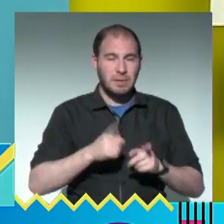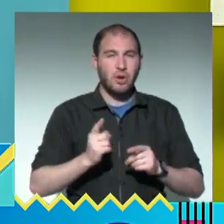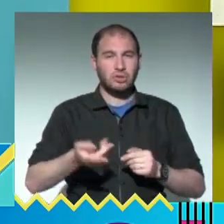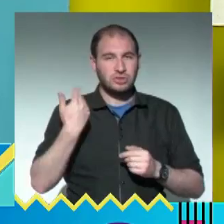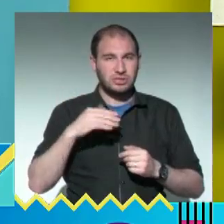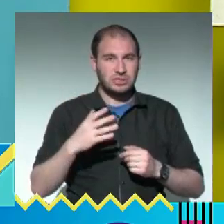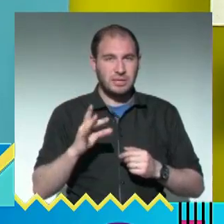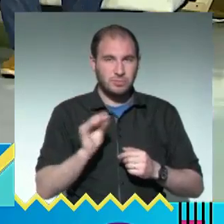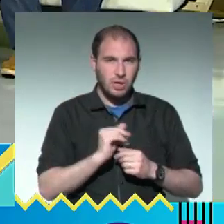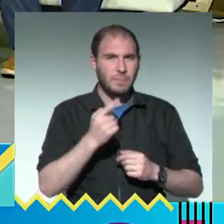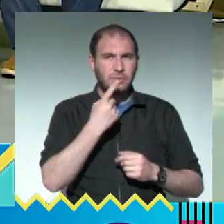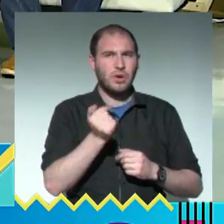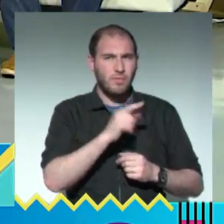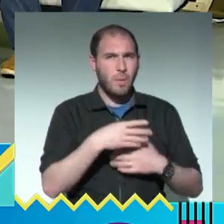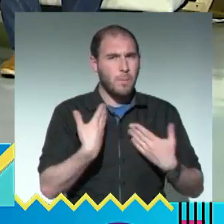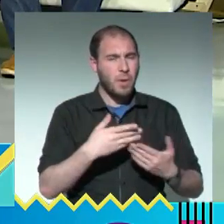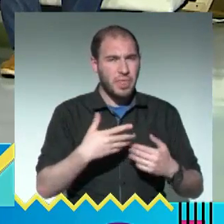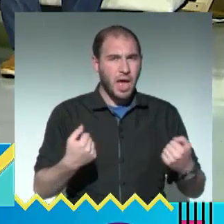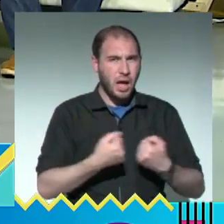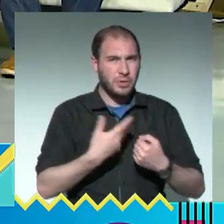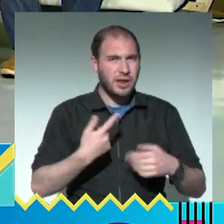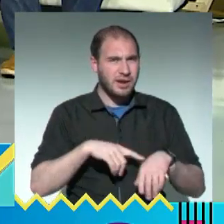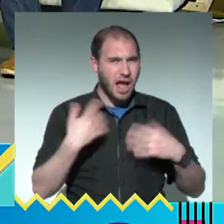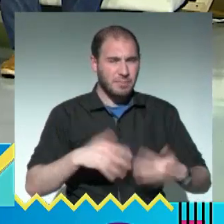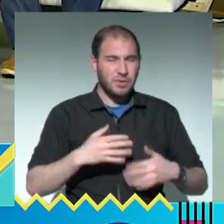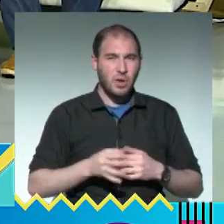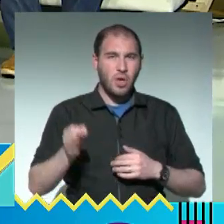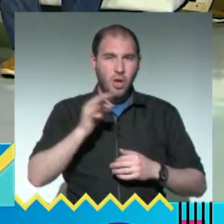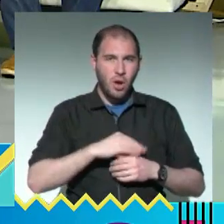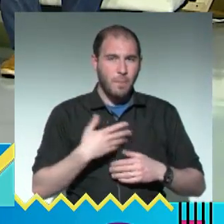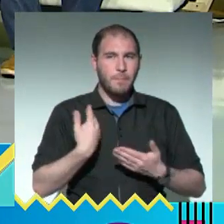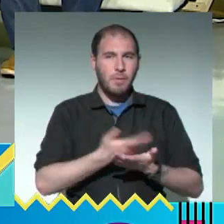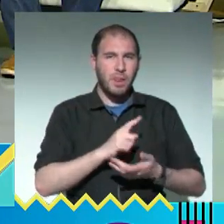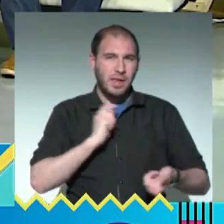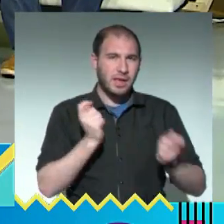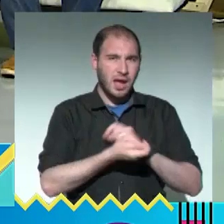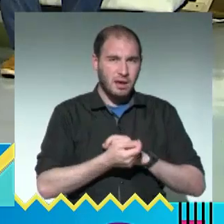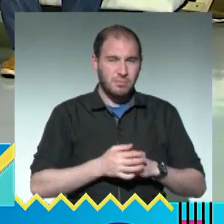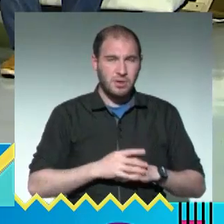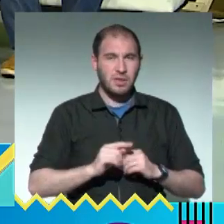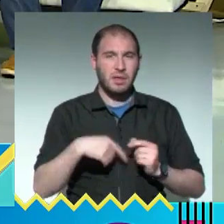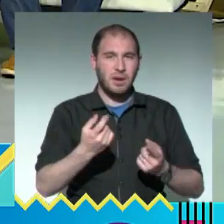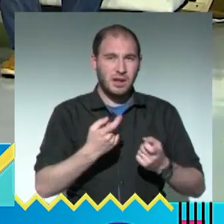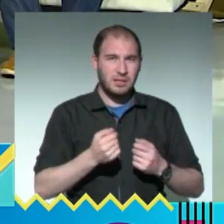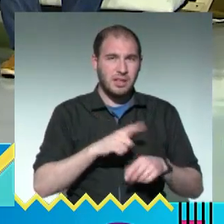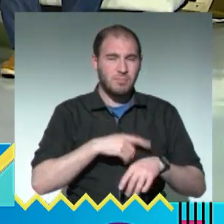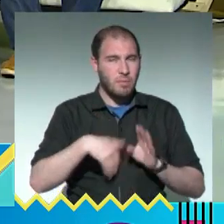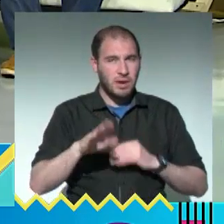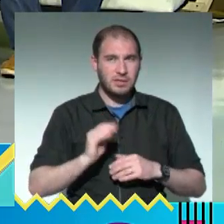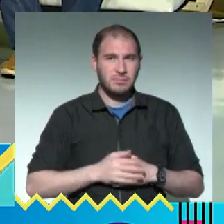en diputados. ¿Vos creés que, Sebastián, que se va a lograr así tan rápidamente o se van a proponer modificaciones que van a necesitar más